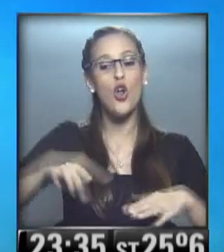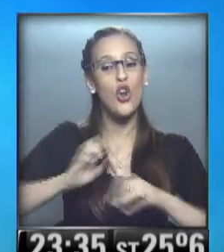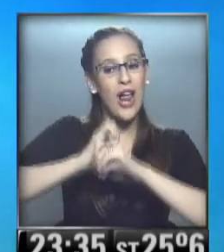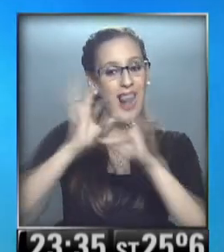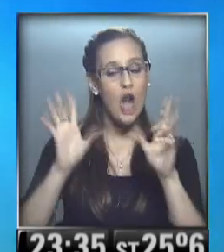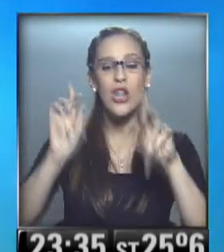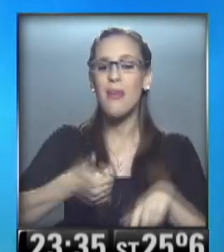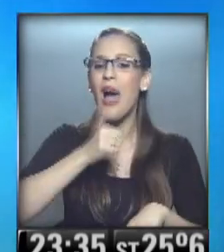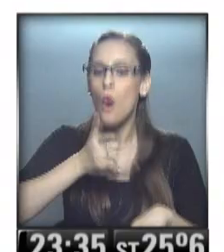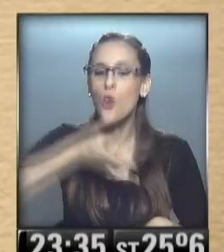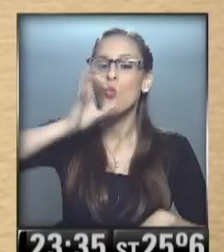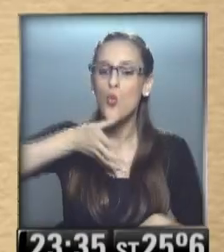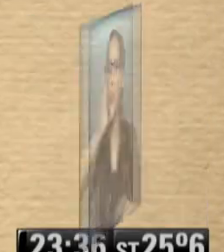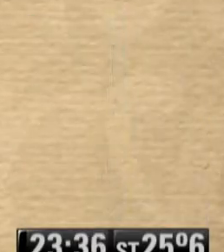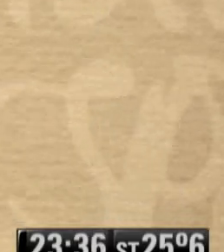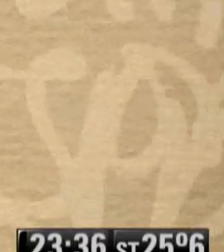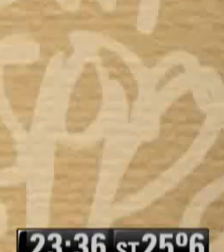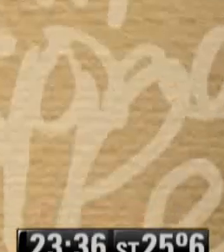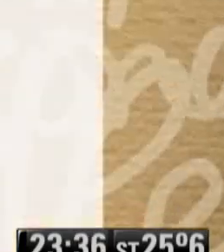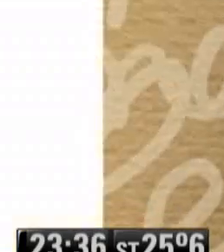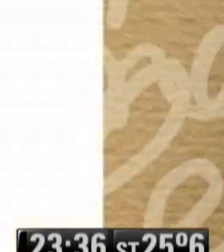supuesto, hidratarse mucho.